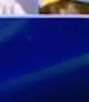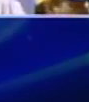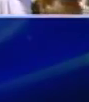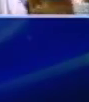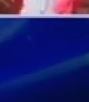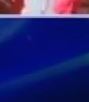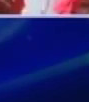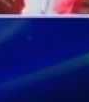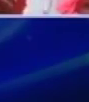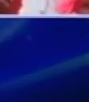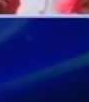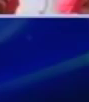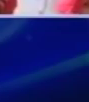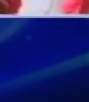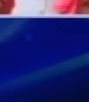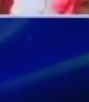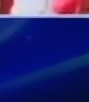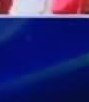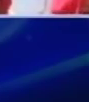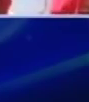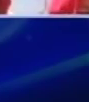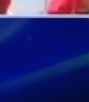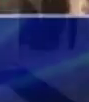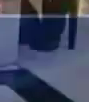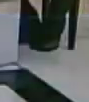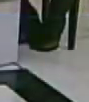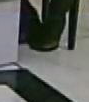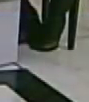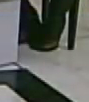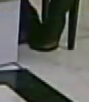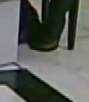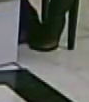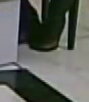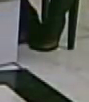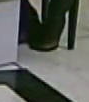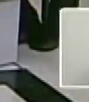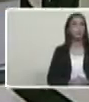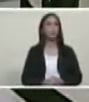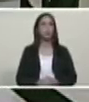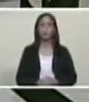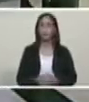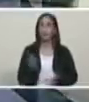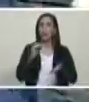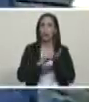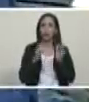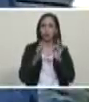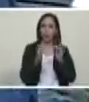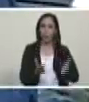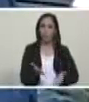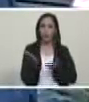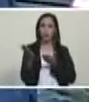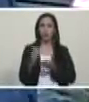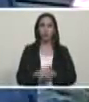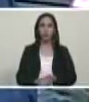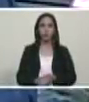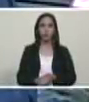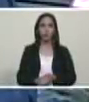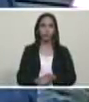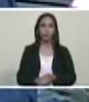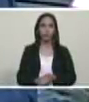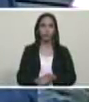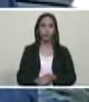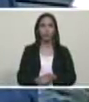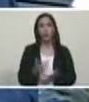político, nos vamos a los carnavales. Ahí tenemos un pase. Ya despidiendo el